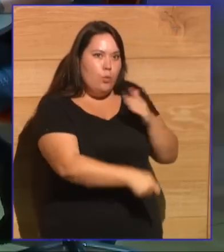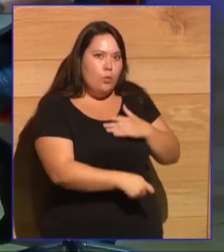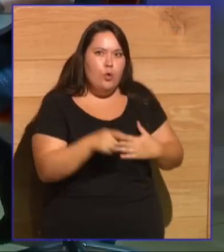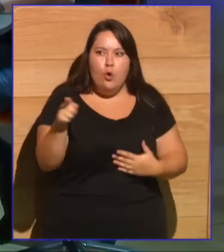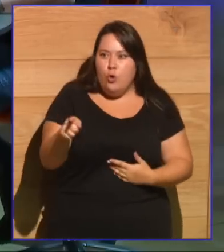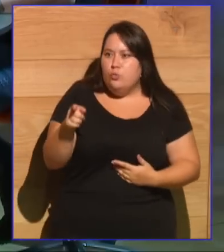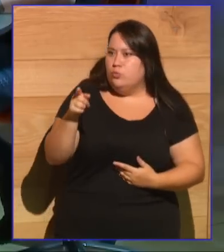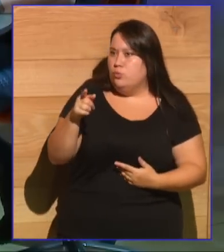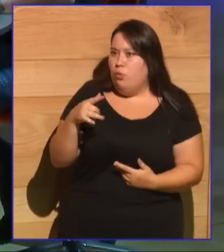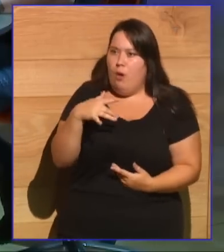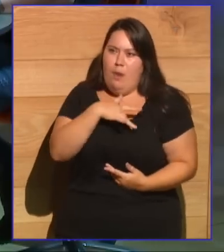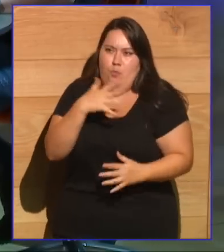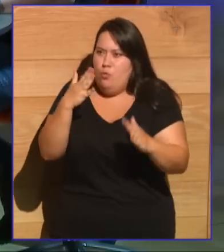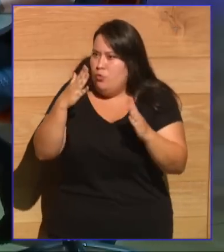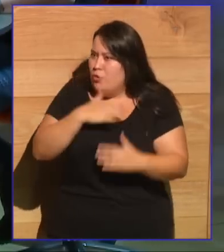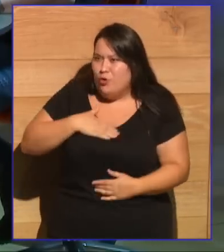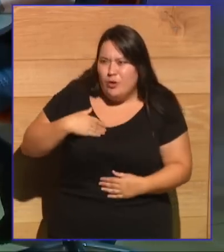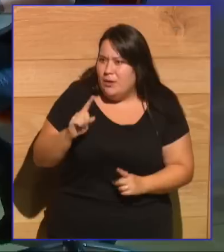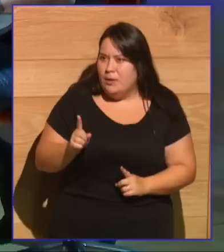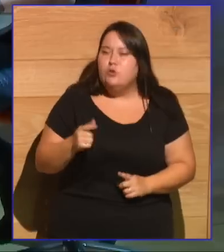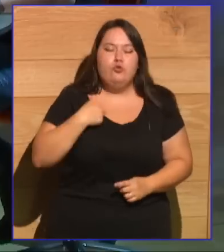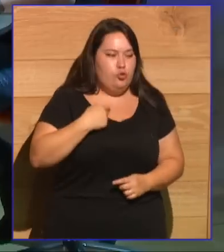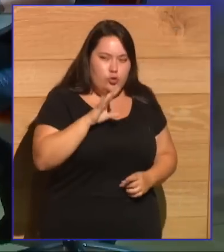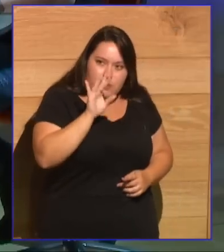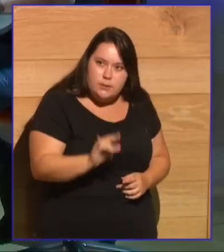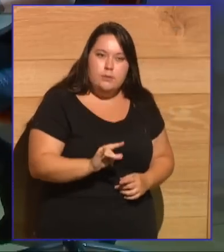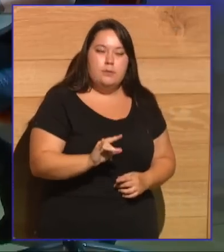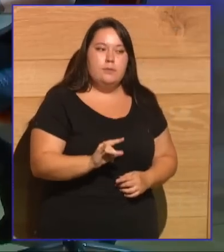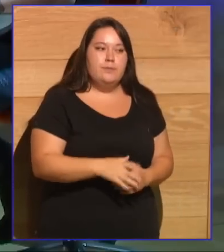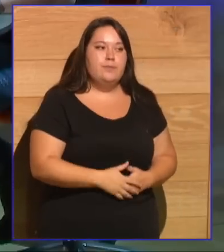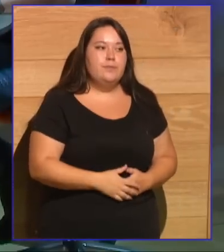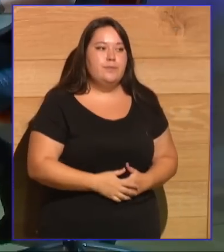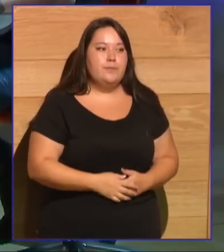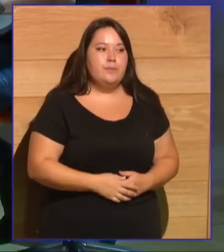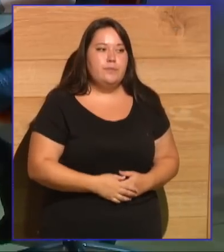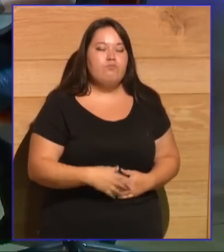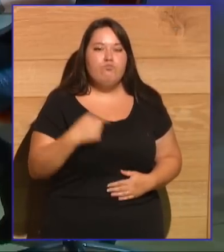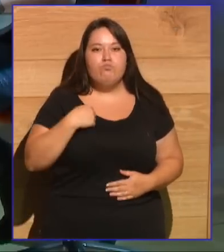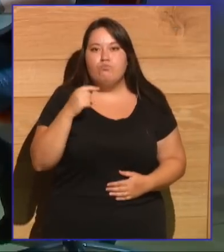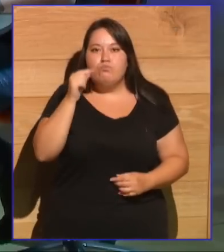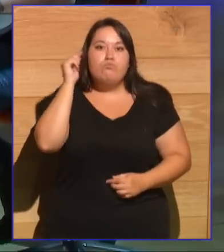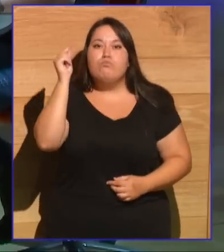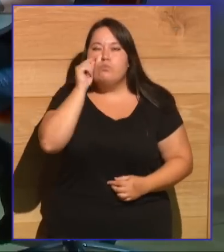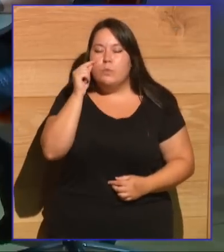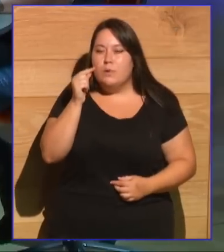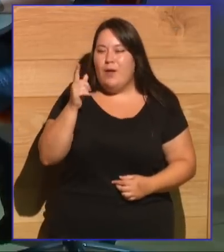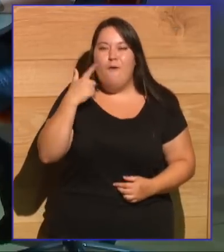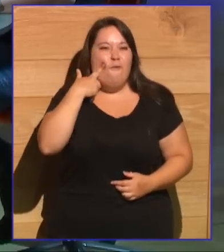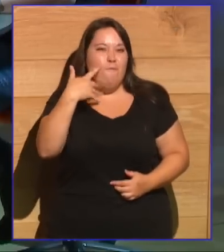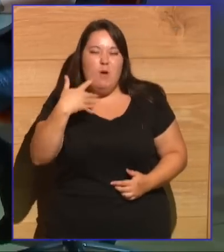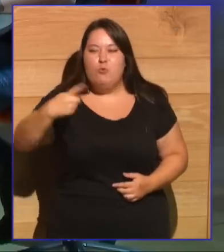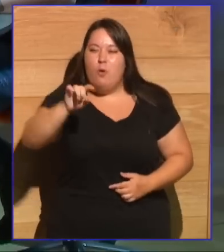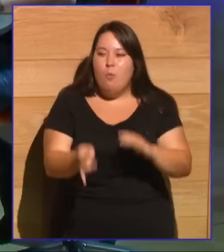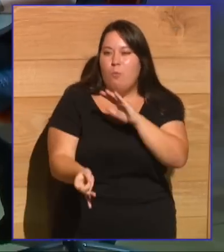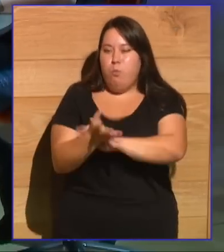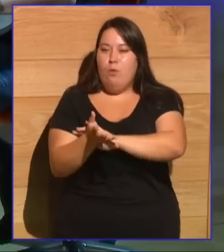que te quieran duelo de pichu risk yo sí he venido a que me quieran hoy me da me da cuenta de que esta fama que habéis queda entre todos precisamente